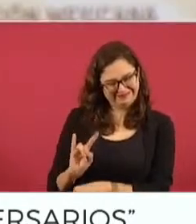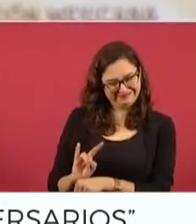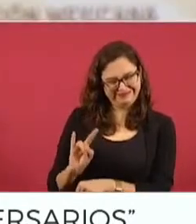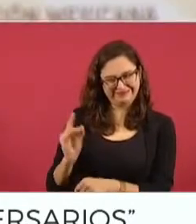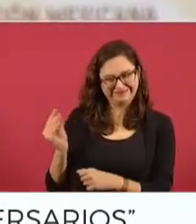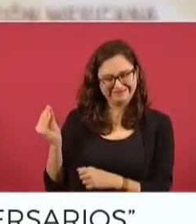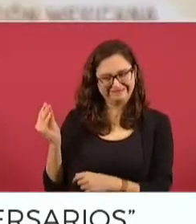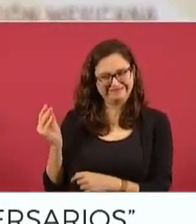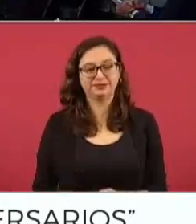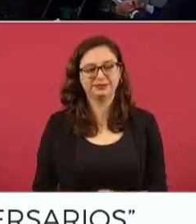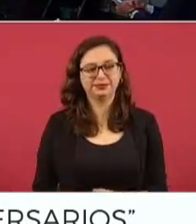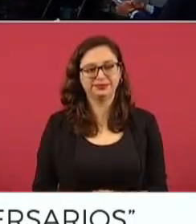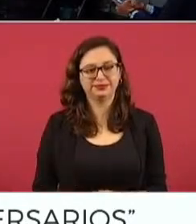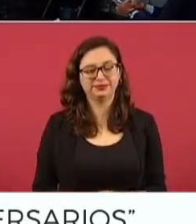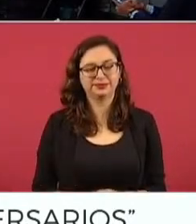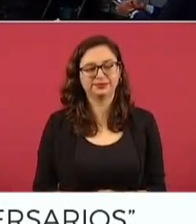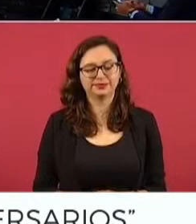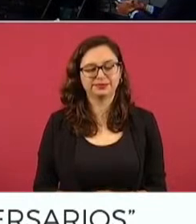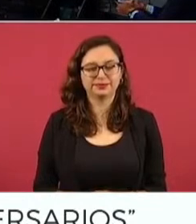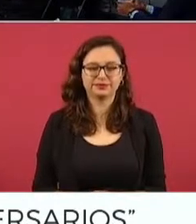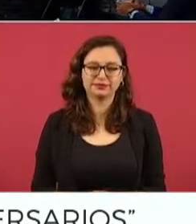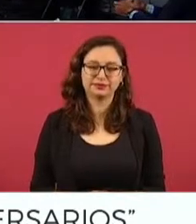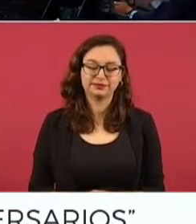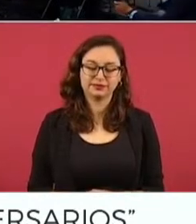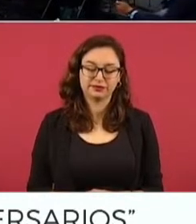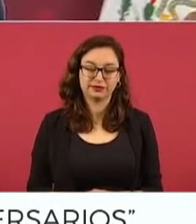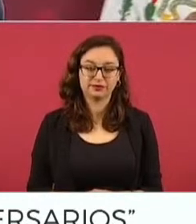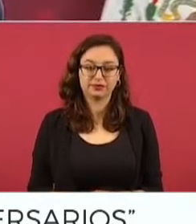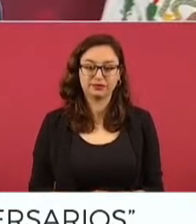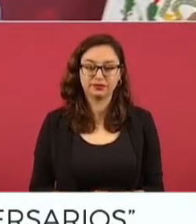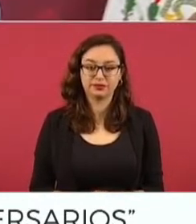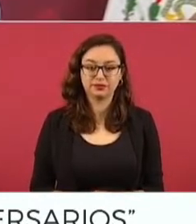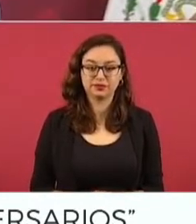es propagandístico no hay